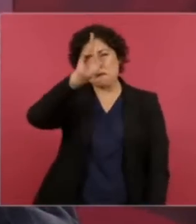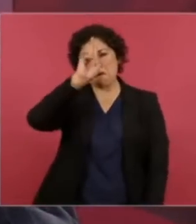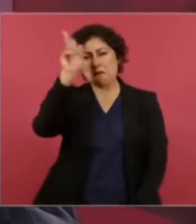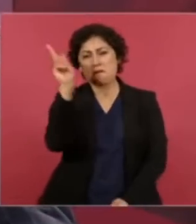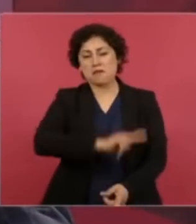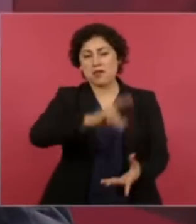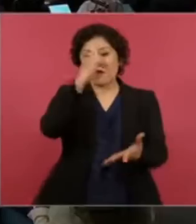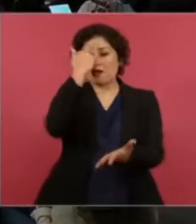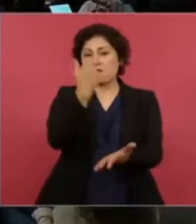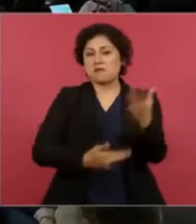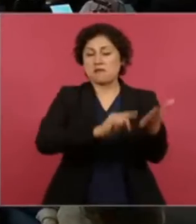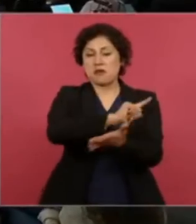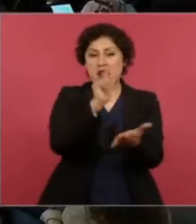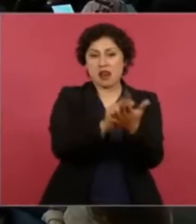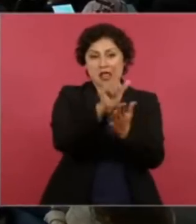de las leyes.